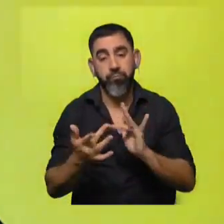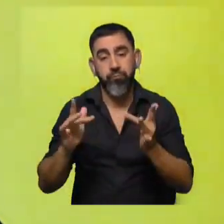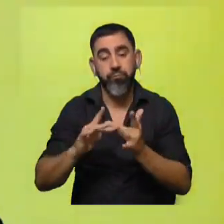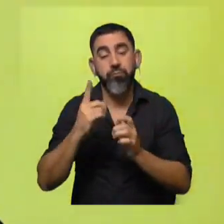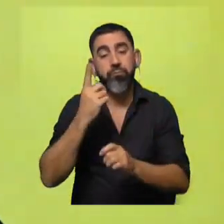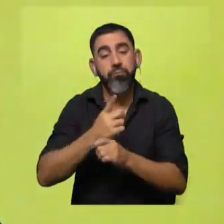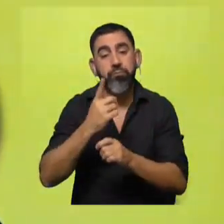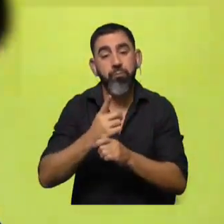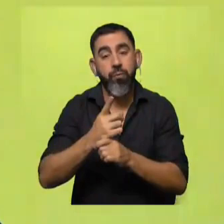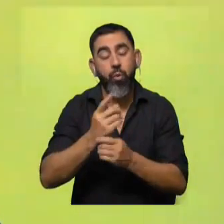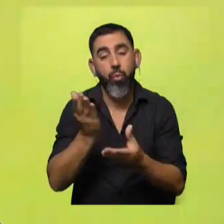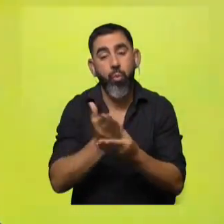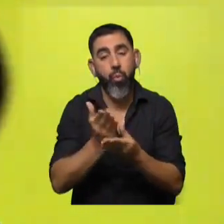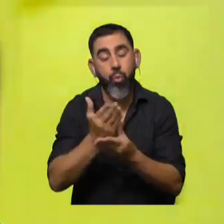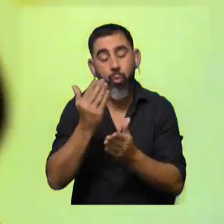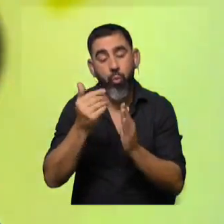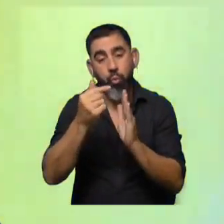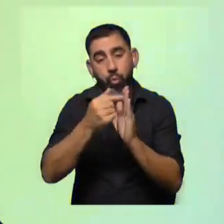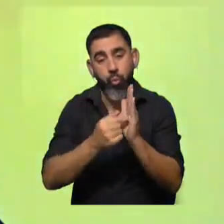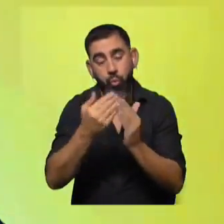primeras colecciones documentales.